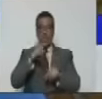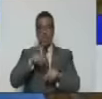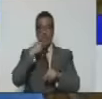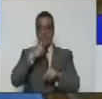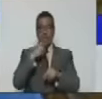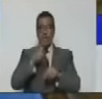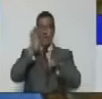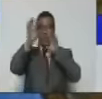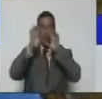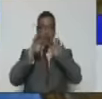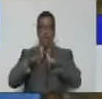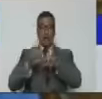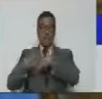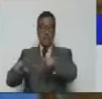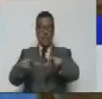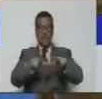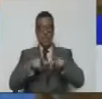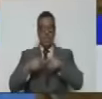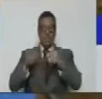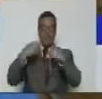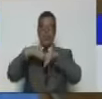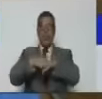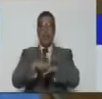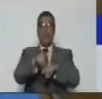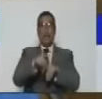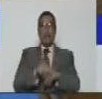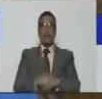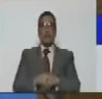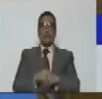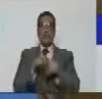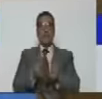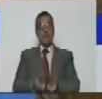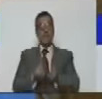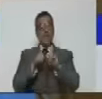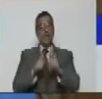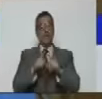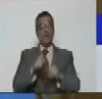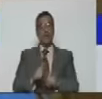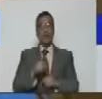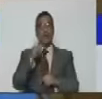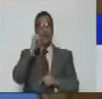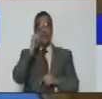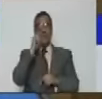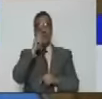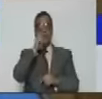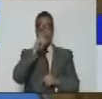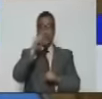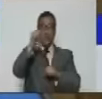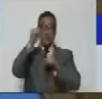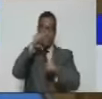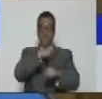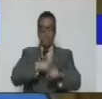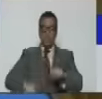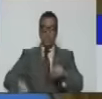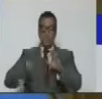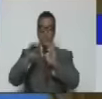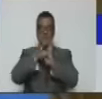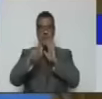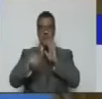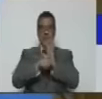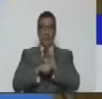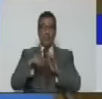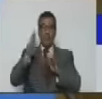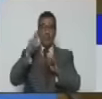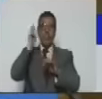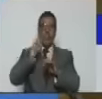Política Exterior, Soberanía e Integración, mediante el cual se autoriza al ciudadano Nicolás Maduro Moros, presidente constitucional